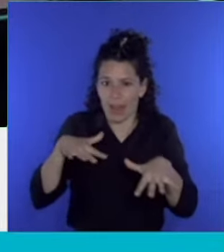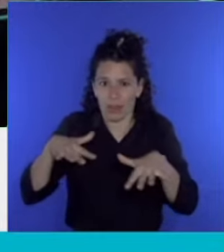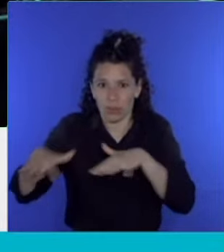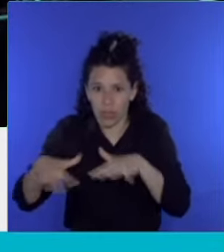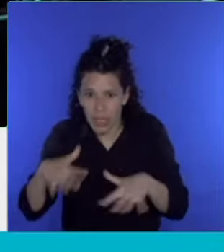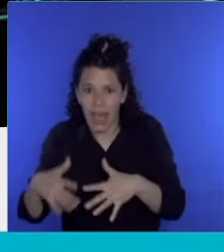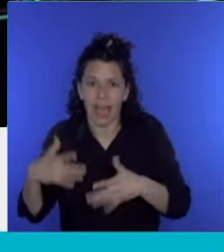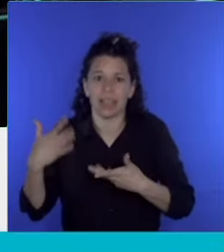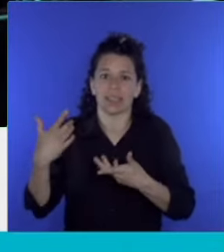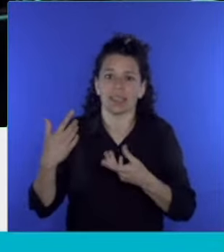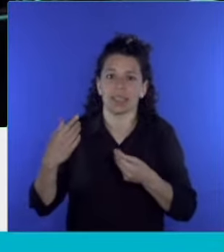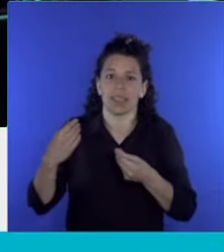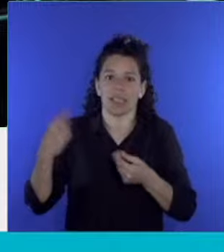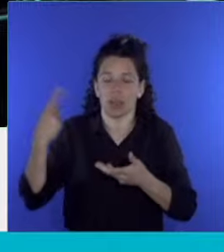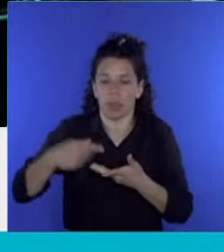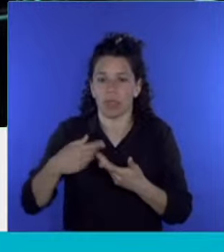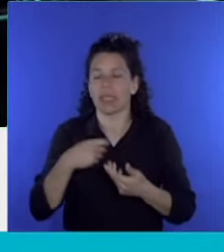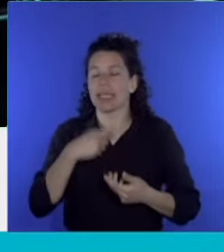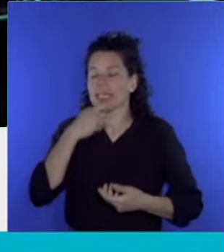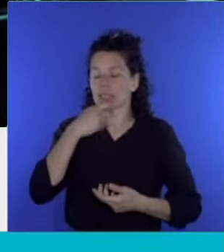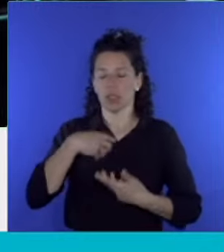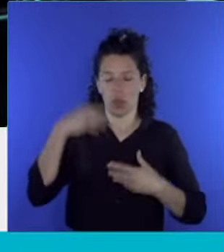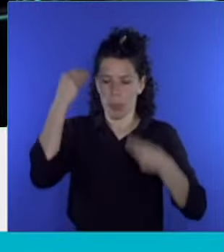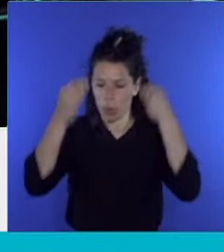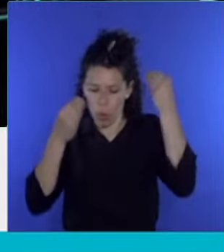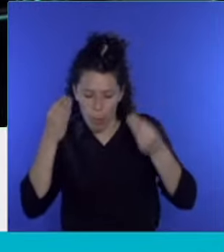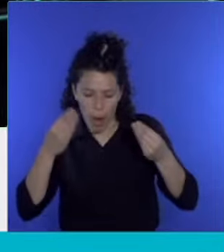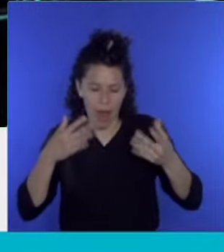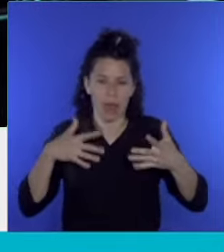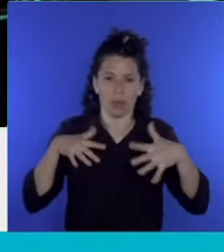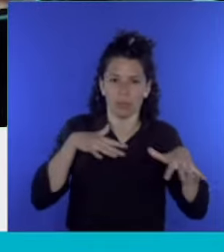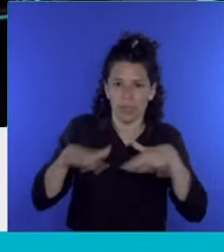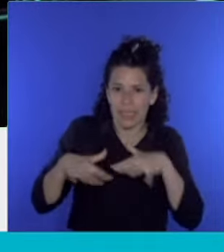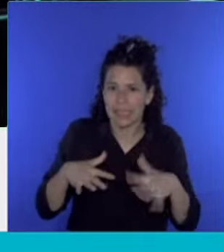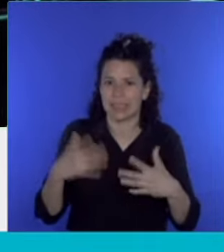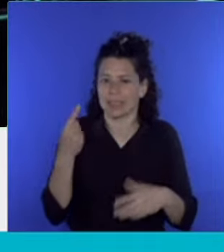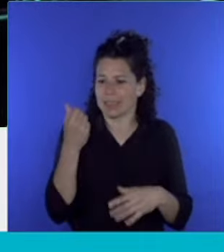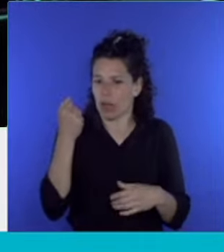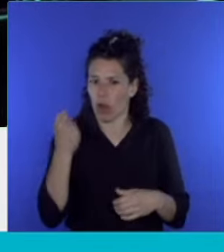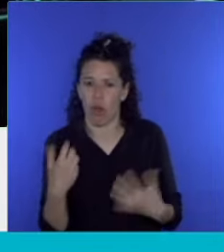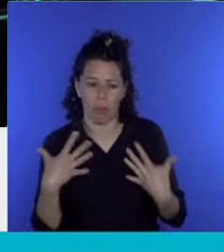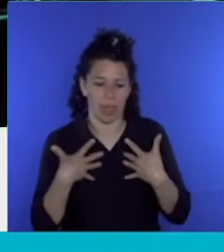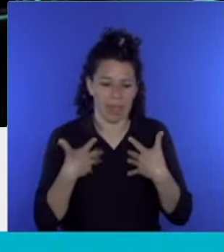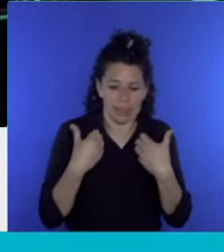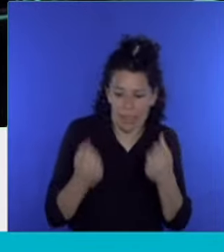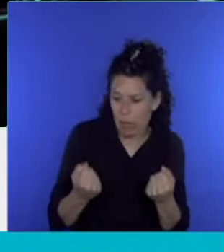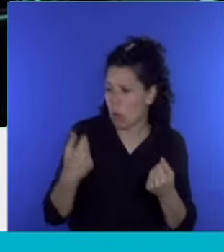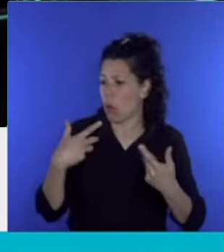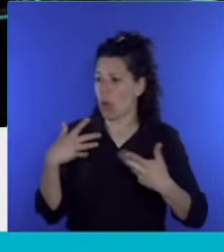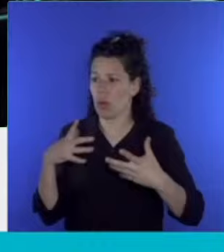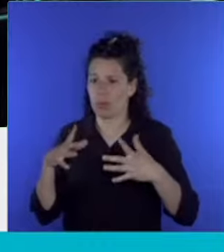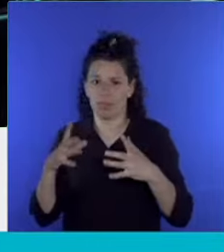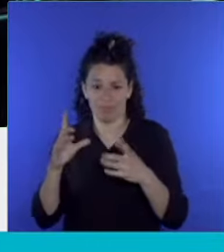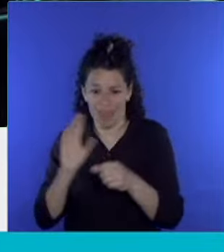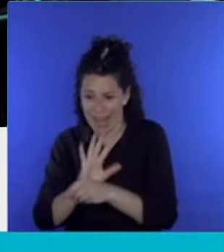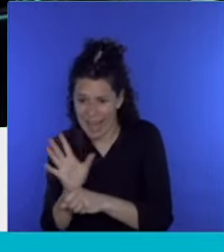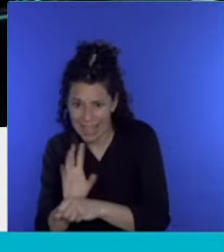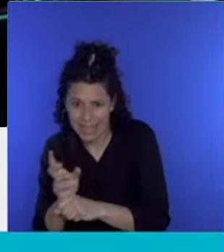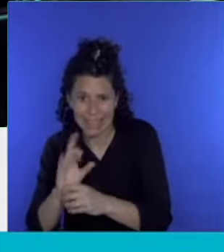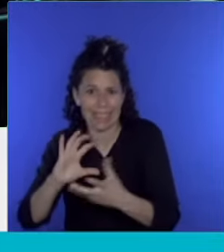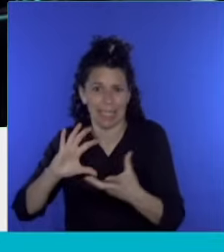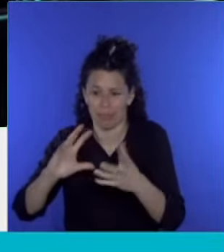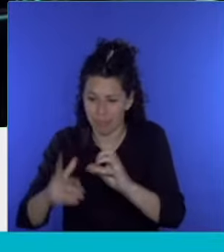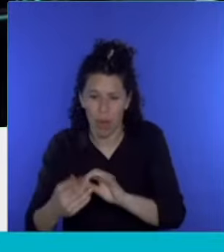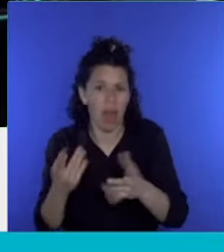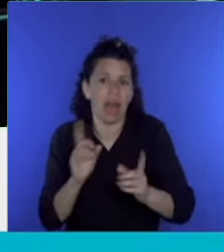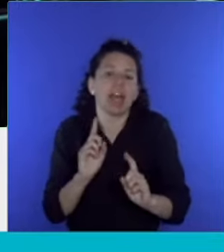digo estar preocupada por la crisis económica por la crisis en salud por la crisis en el cine eh No puedo